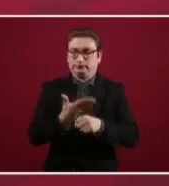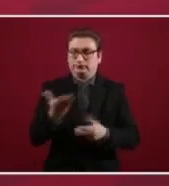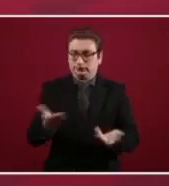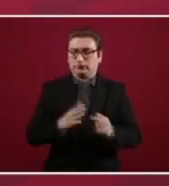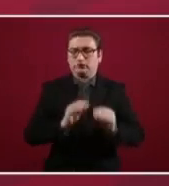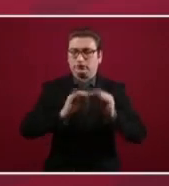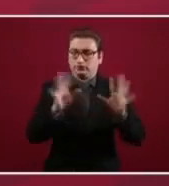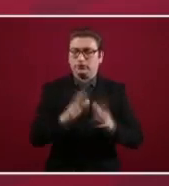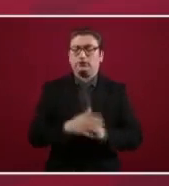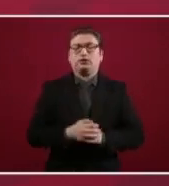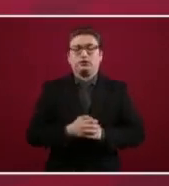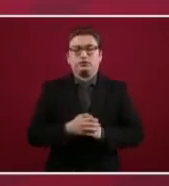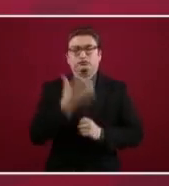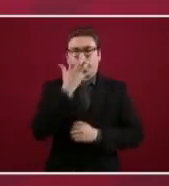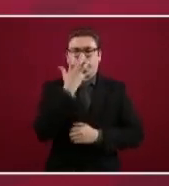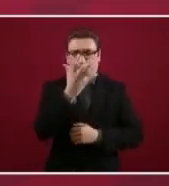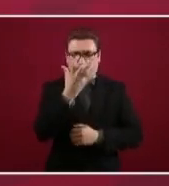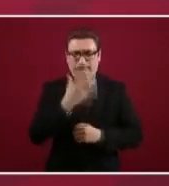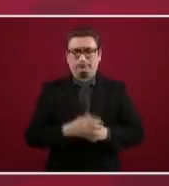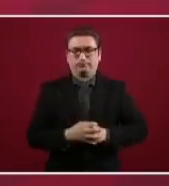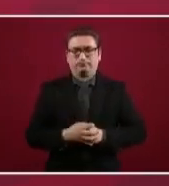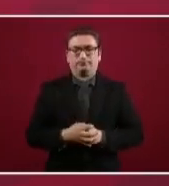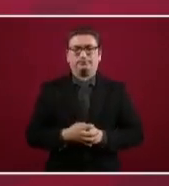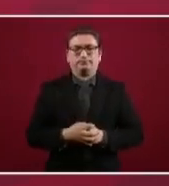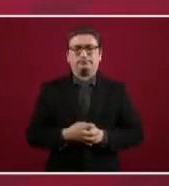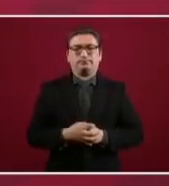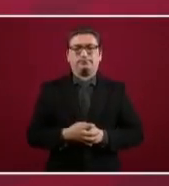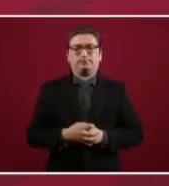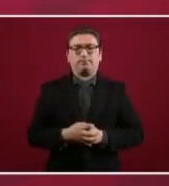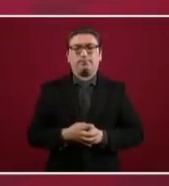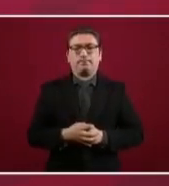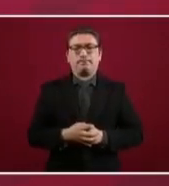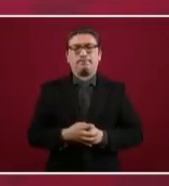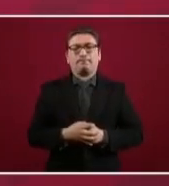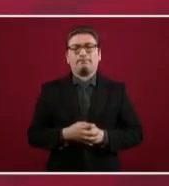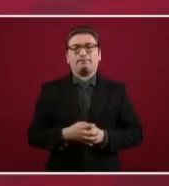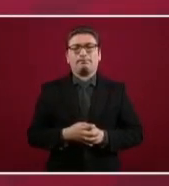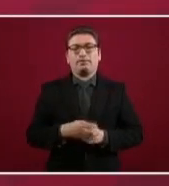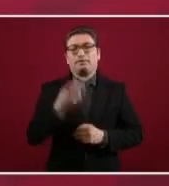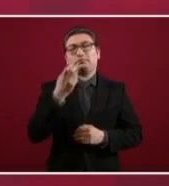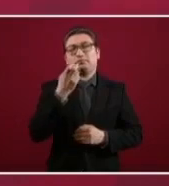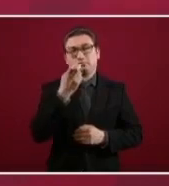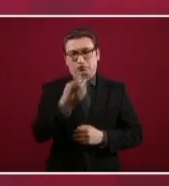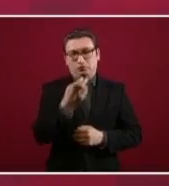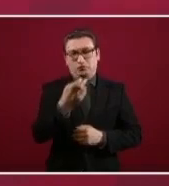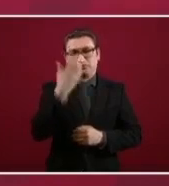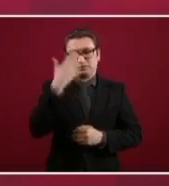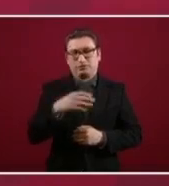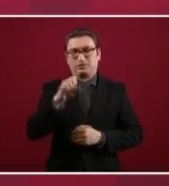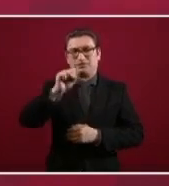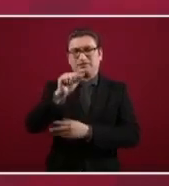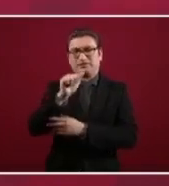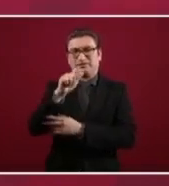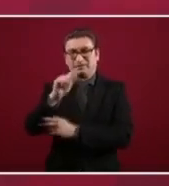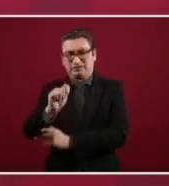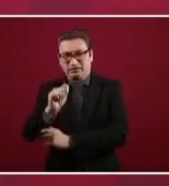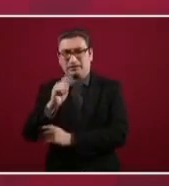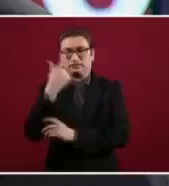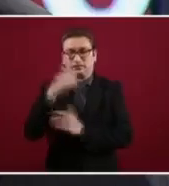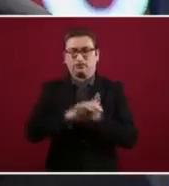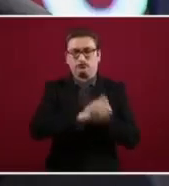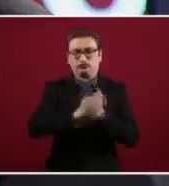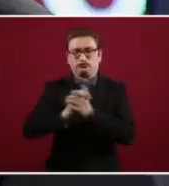también promueve la formalidad ya esto obedece el sorteo que con recursos del sat que es de una bolsa de